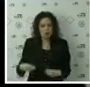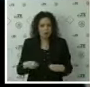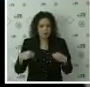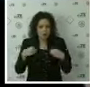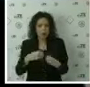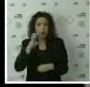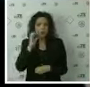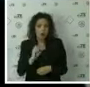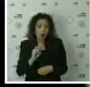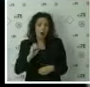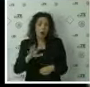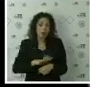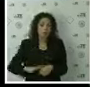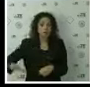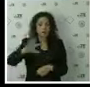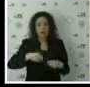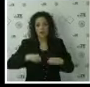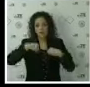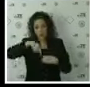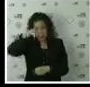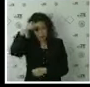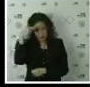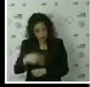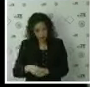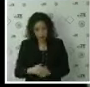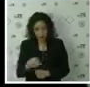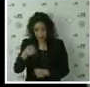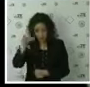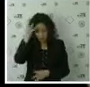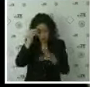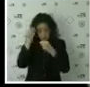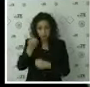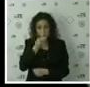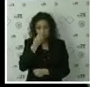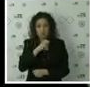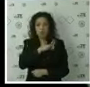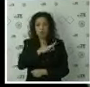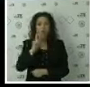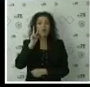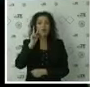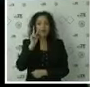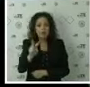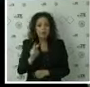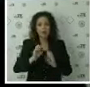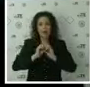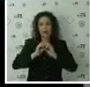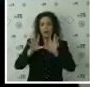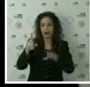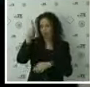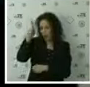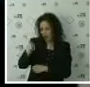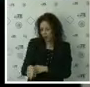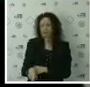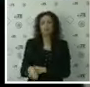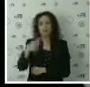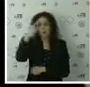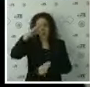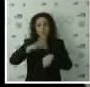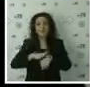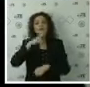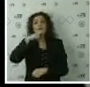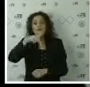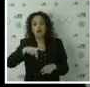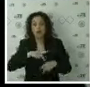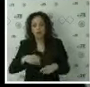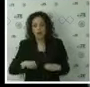y habilidades adquiridas en la escuela se vean reflejadas en nuestra vida diaria y para una buena mejora. Por